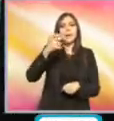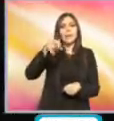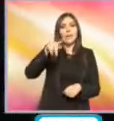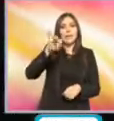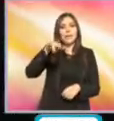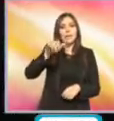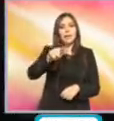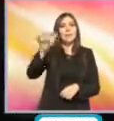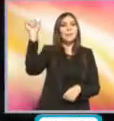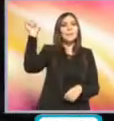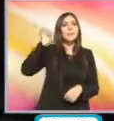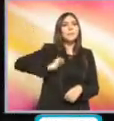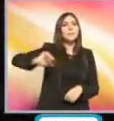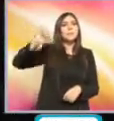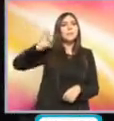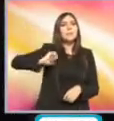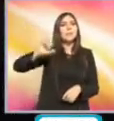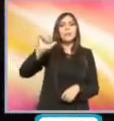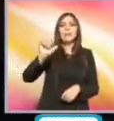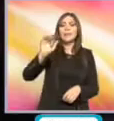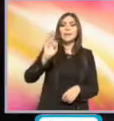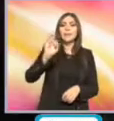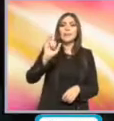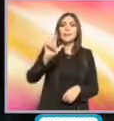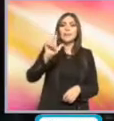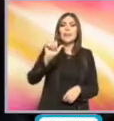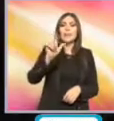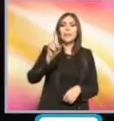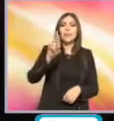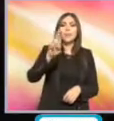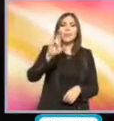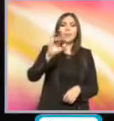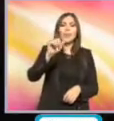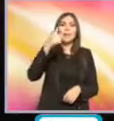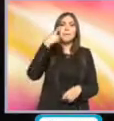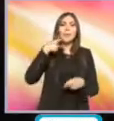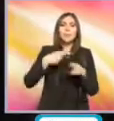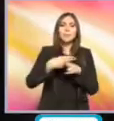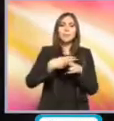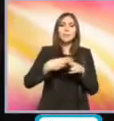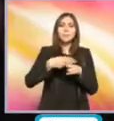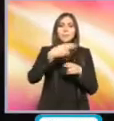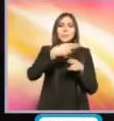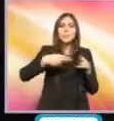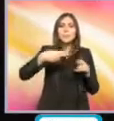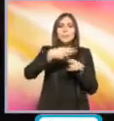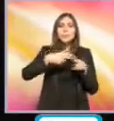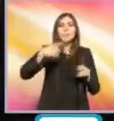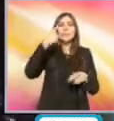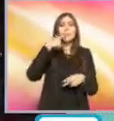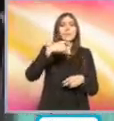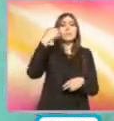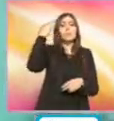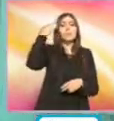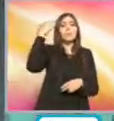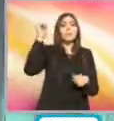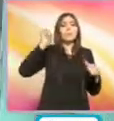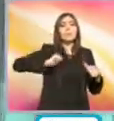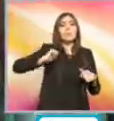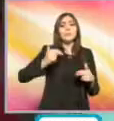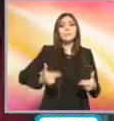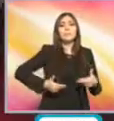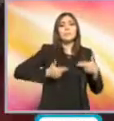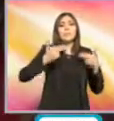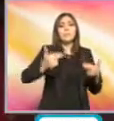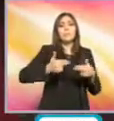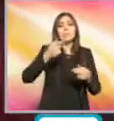antigua afiladuría de familia de generación en generación. Desde 1903 aquí puede encontrar todo